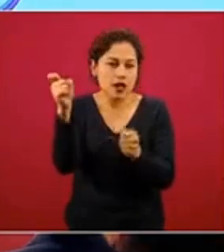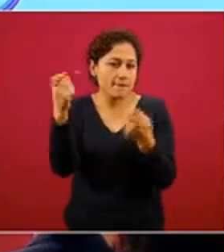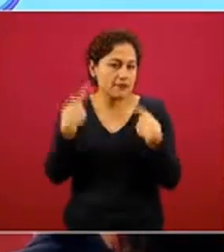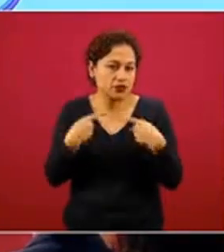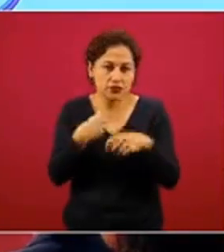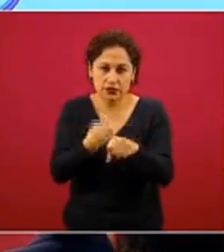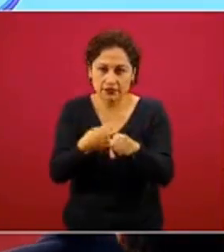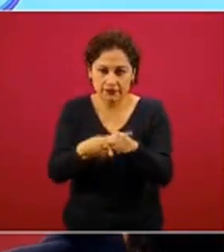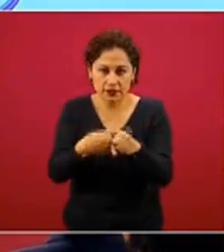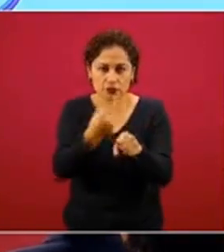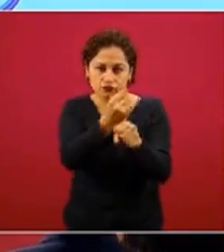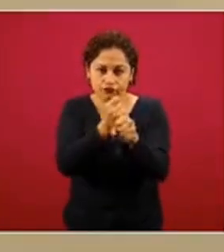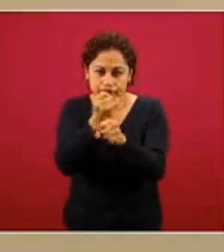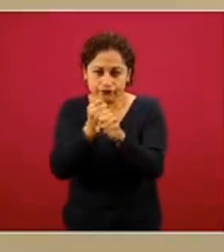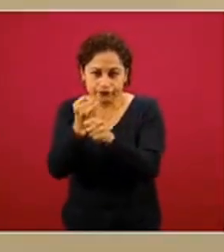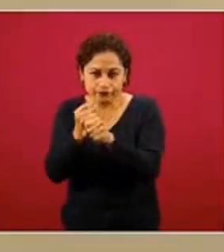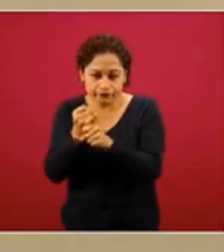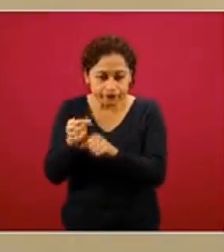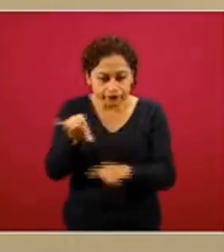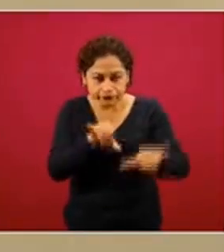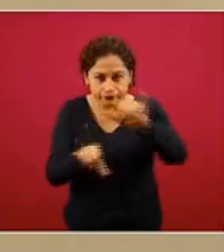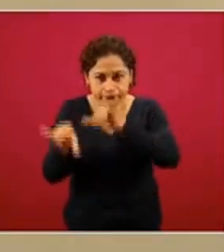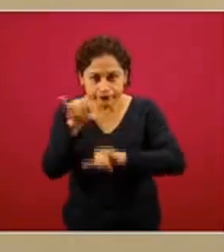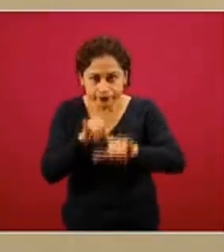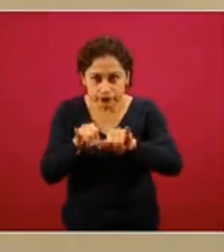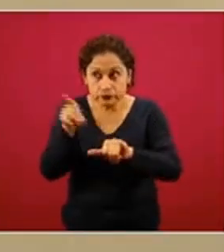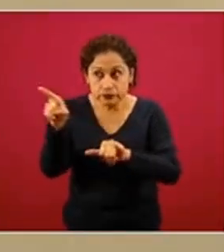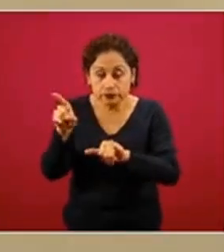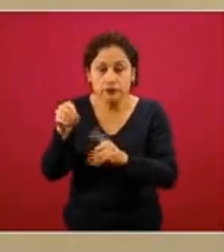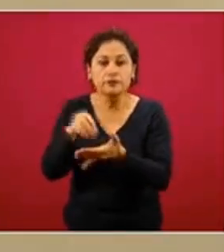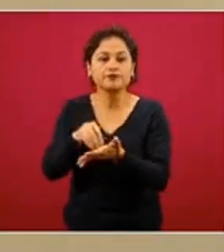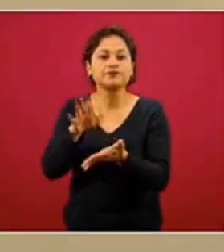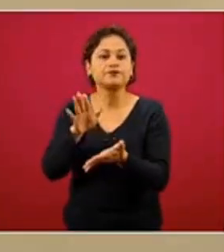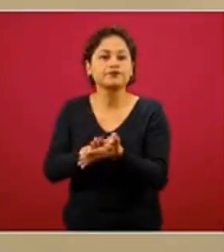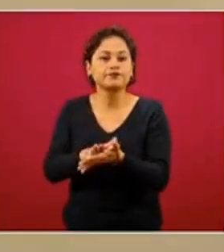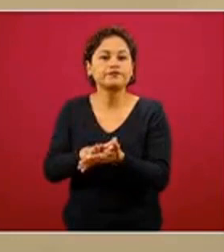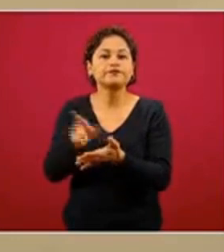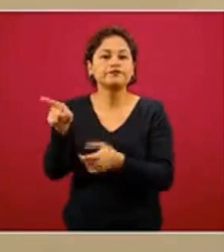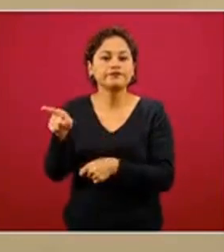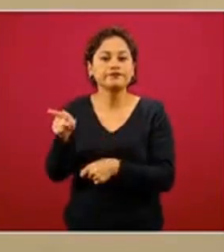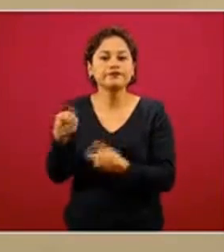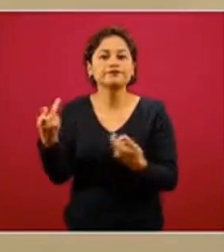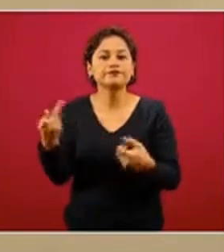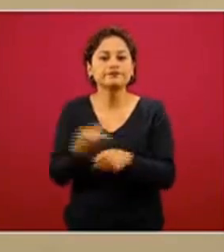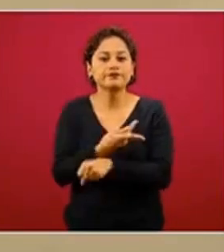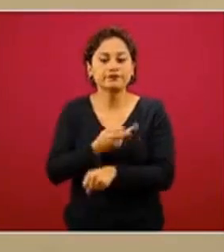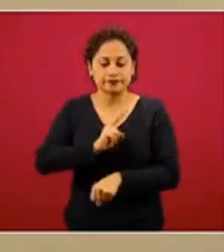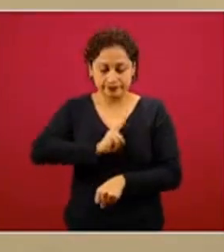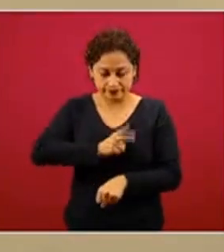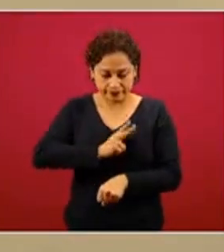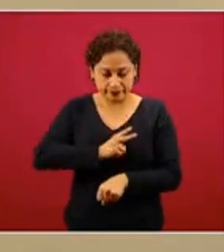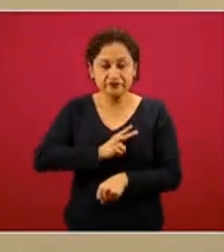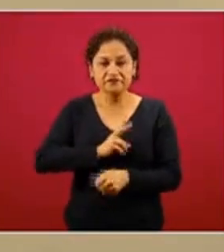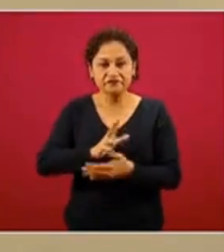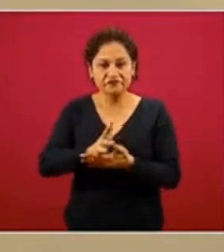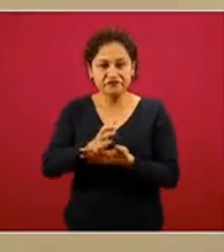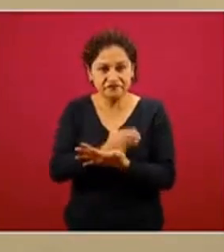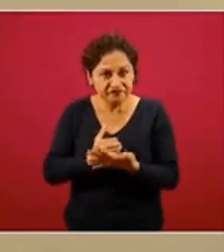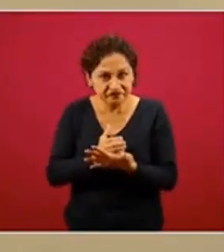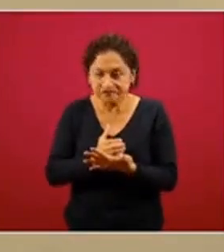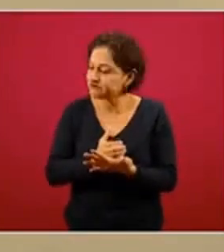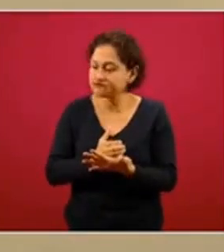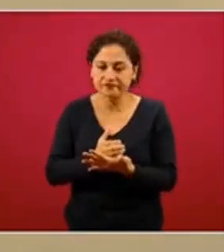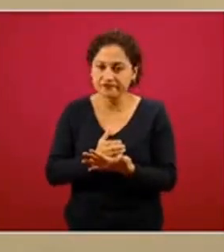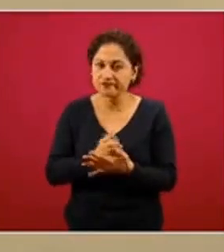concluyen, ustedes para que no me lo pregunten, que concluyen que no hay grandes avances, excepto en que en lugar de tener 12